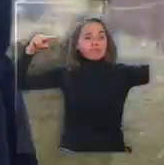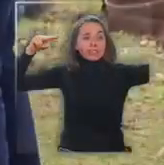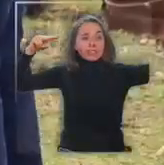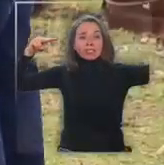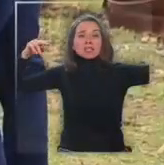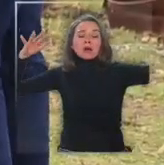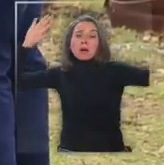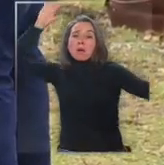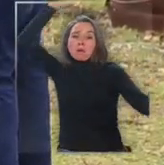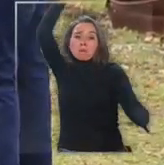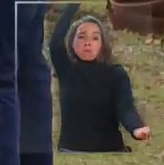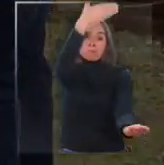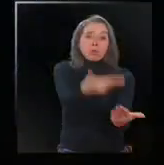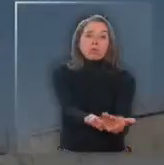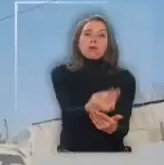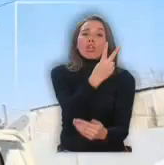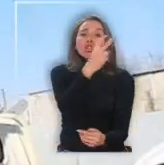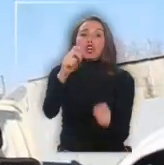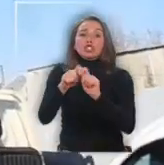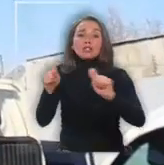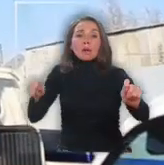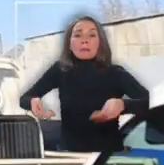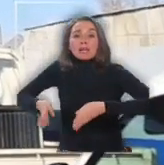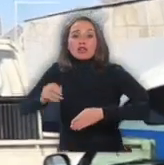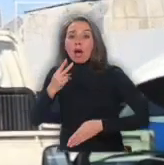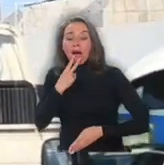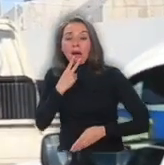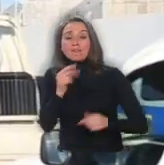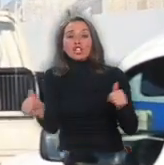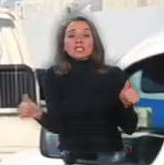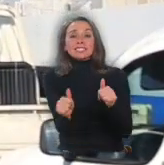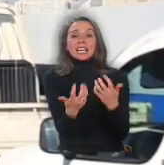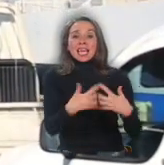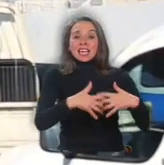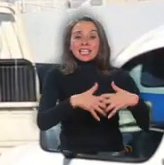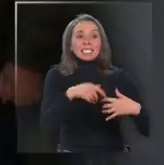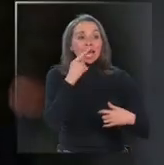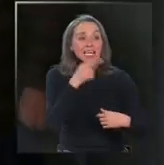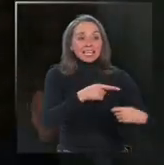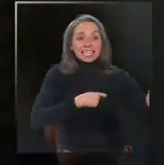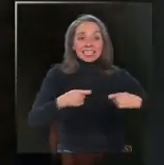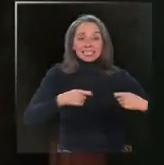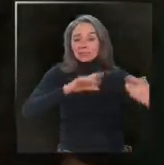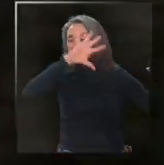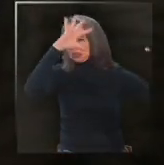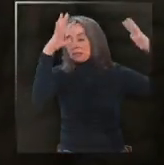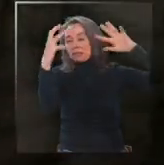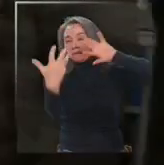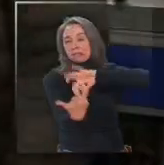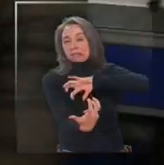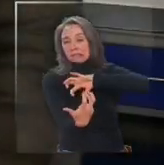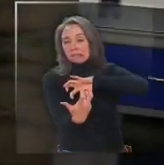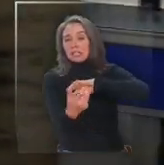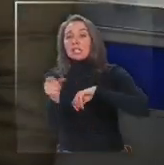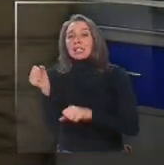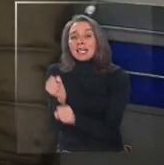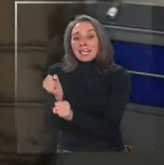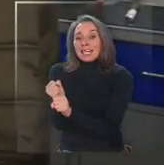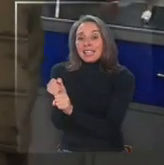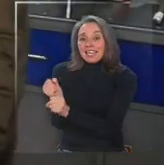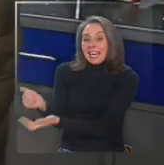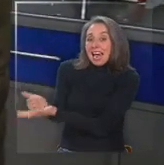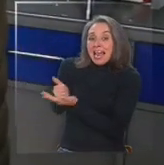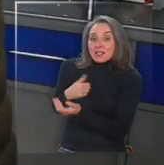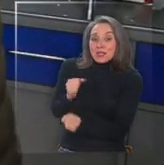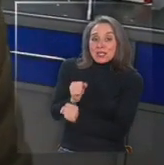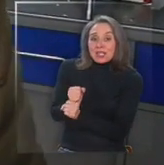a 200 metros de la avenida. A metros, el taller mecánico de don Gilberto fue despedazado. Uno de sus colaboradores casi